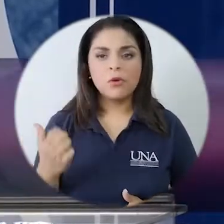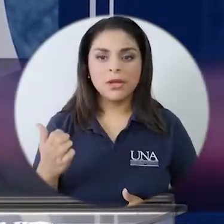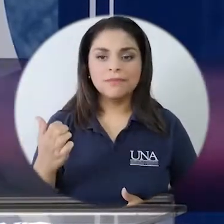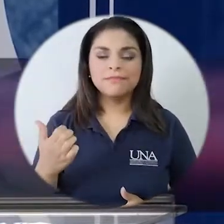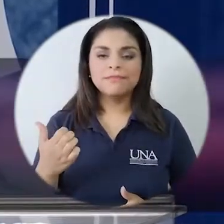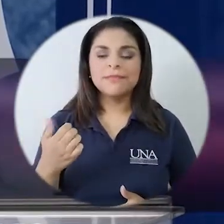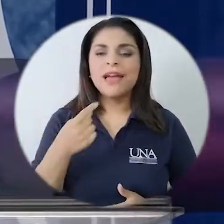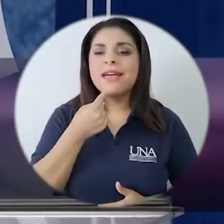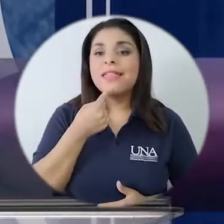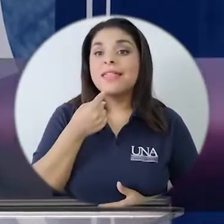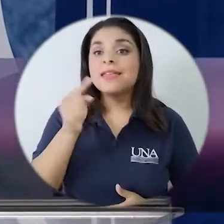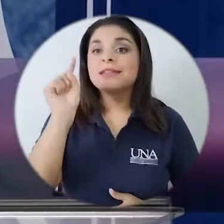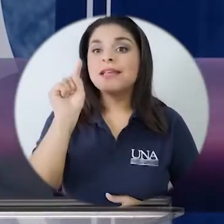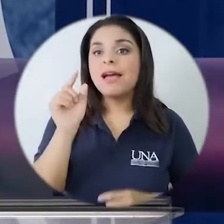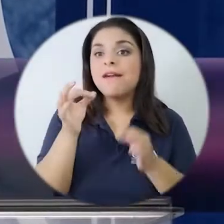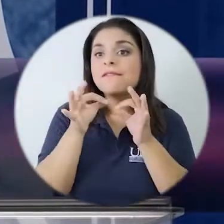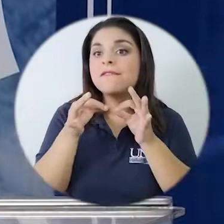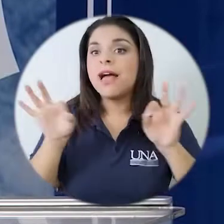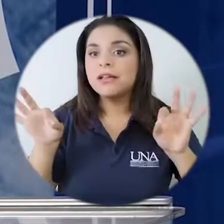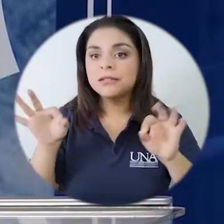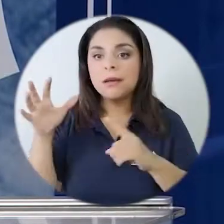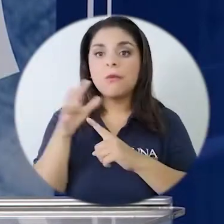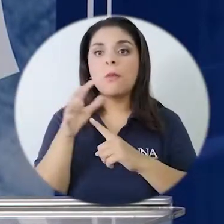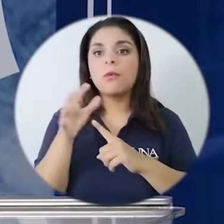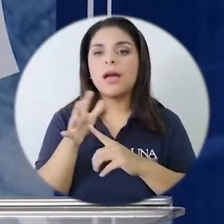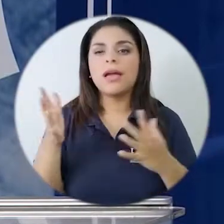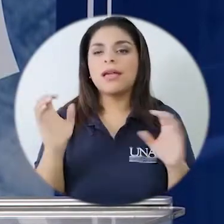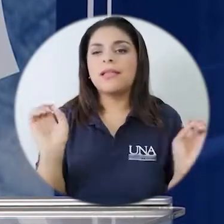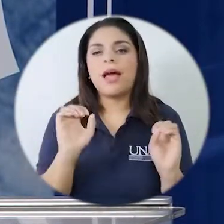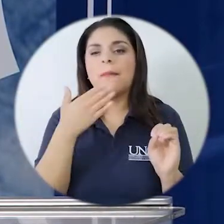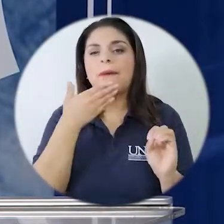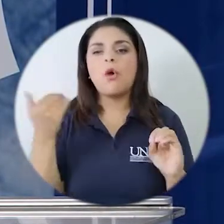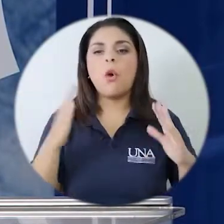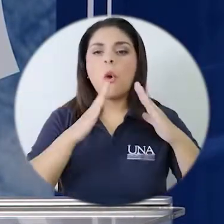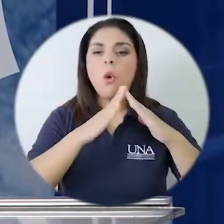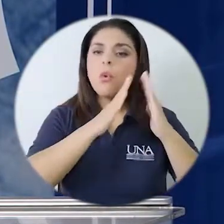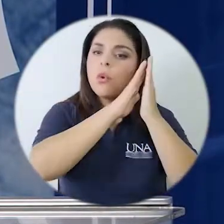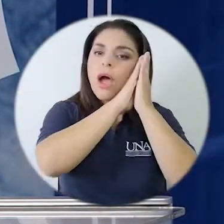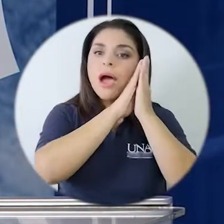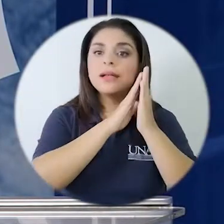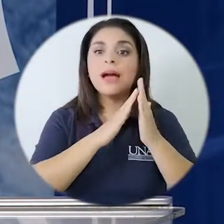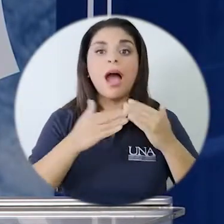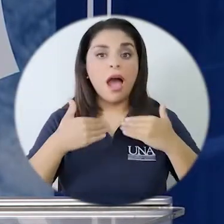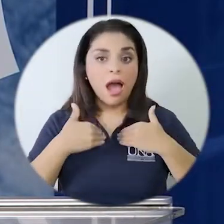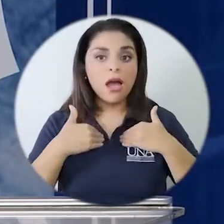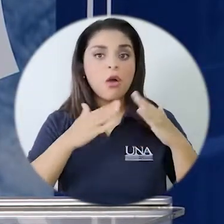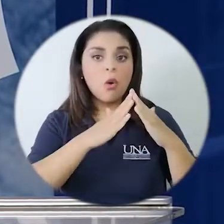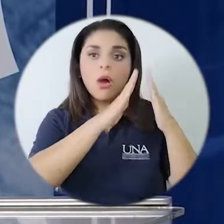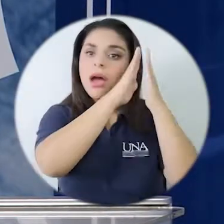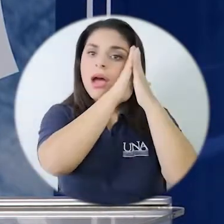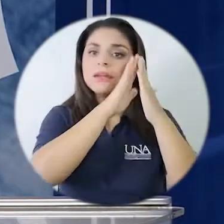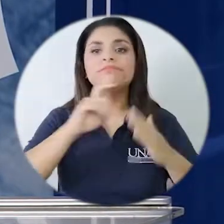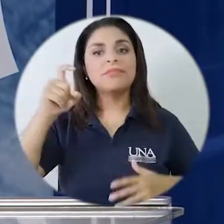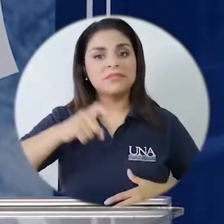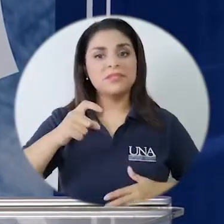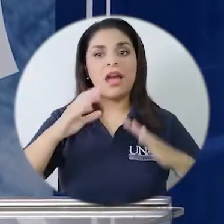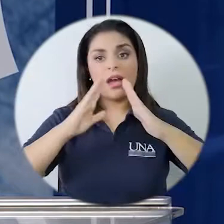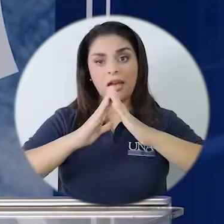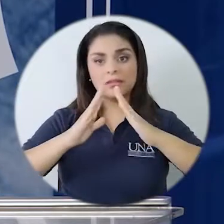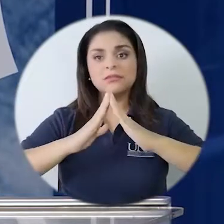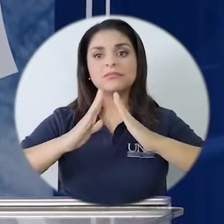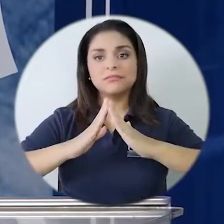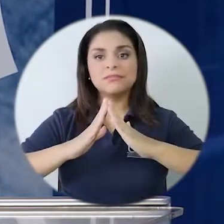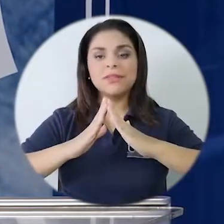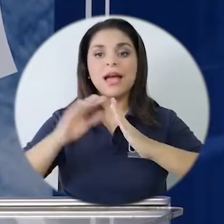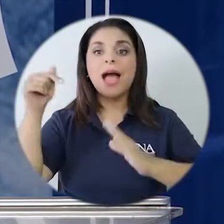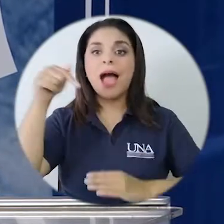porque dice un dicho popular que no hay nada como el hogar, y para tener un hogar pues hay que tener una vivienda.